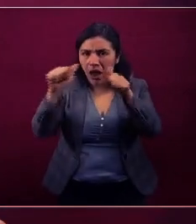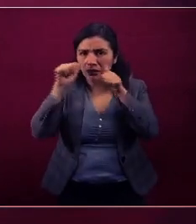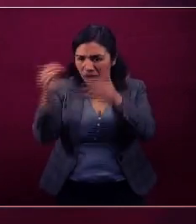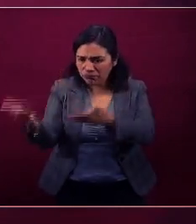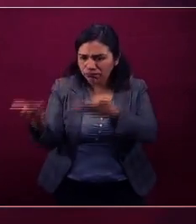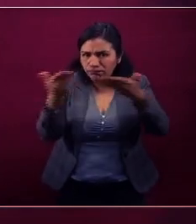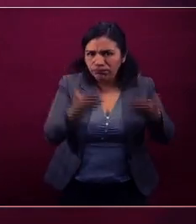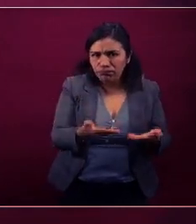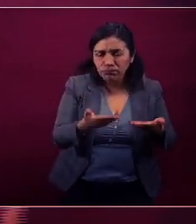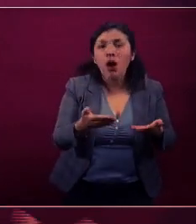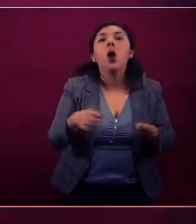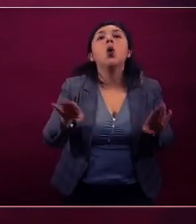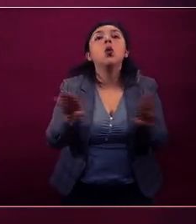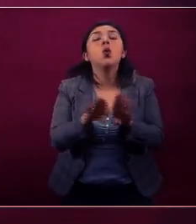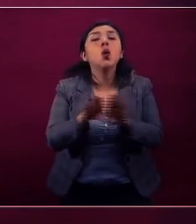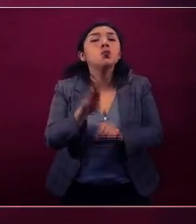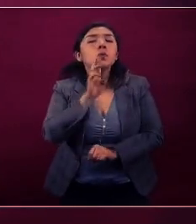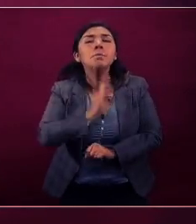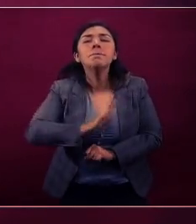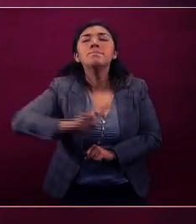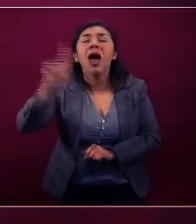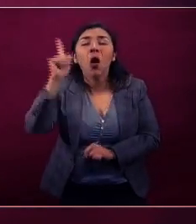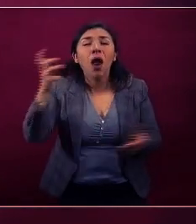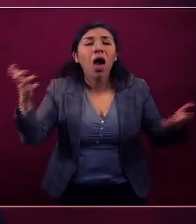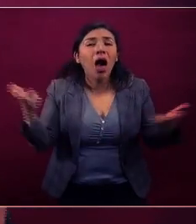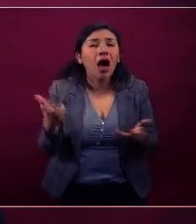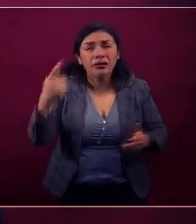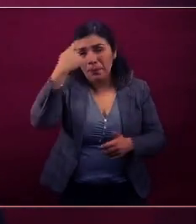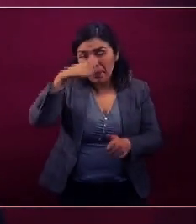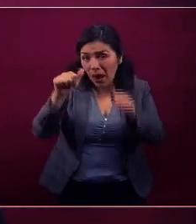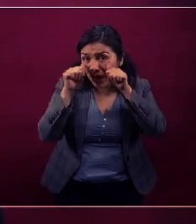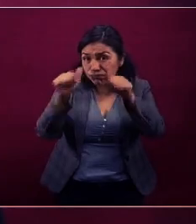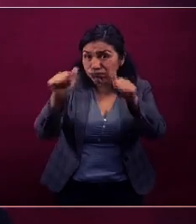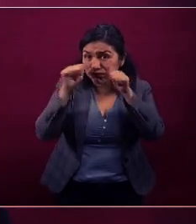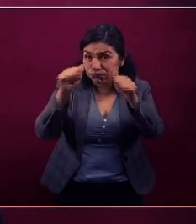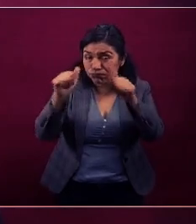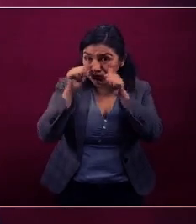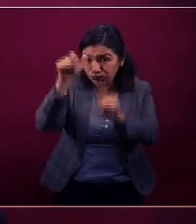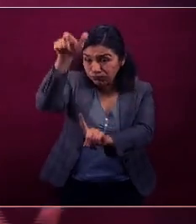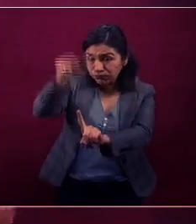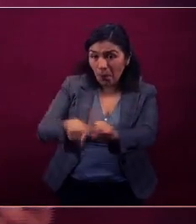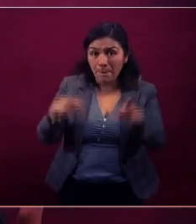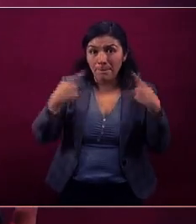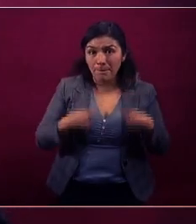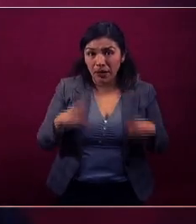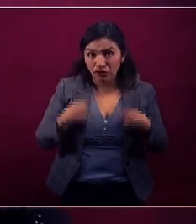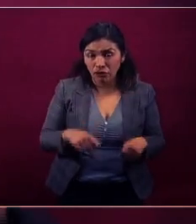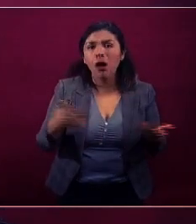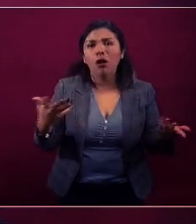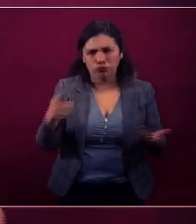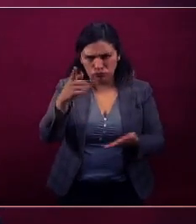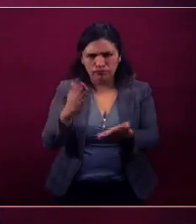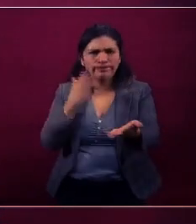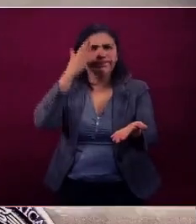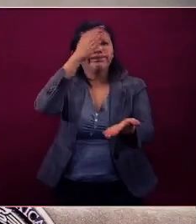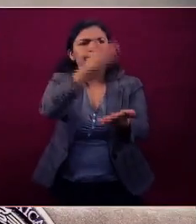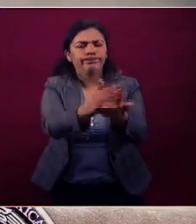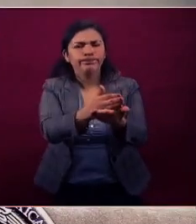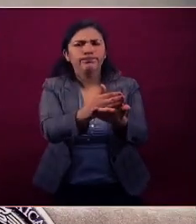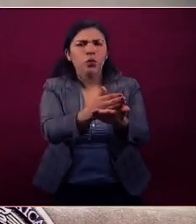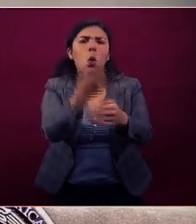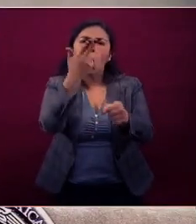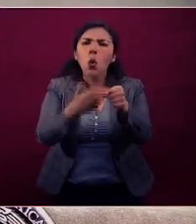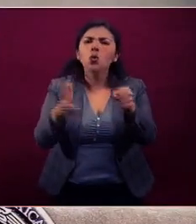el mecanismo más efectivo para recibir la atención, por supuesto, puede ser acudir directamente